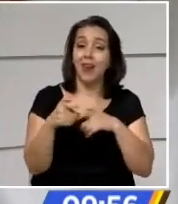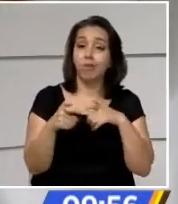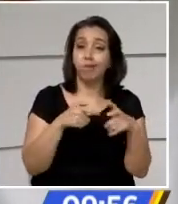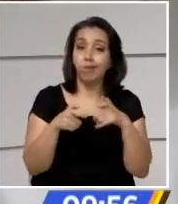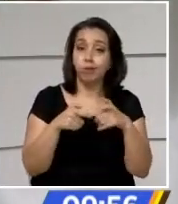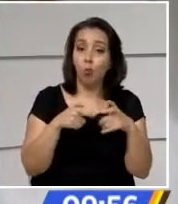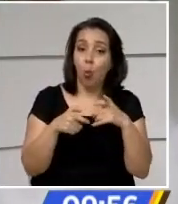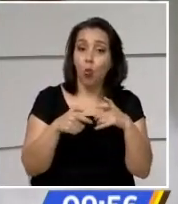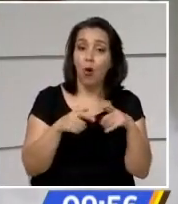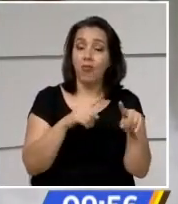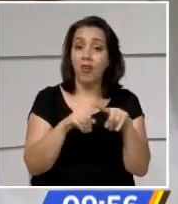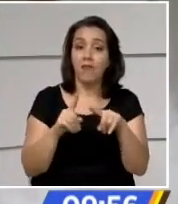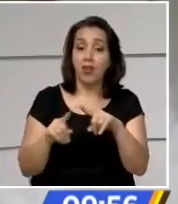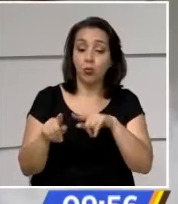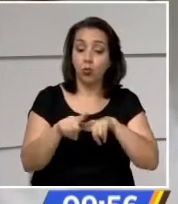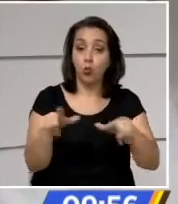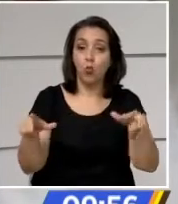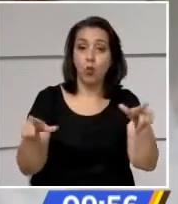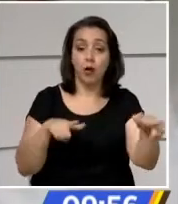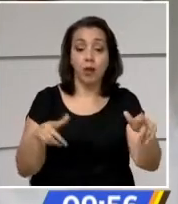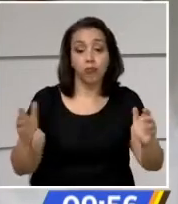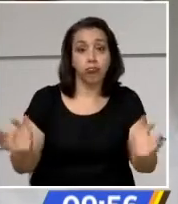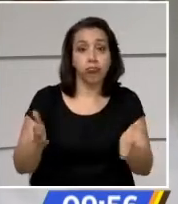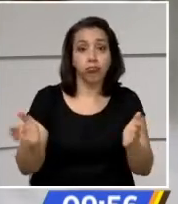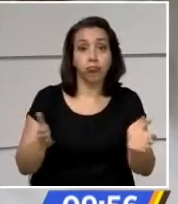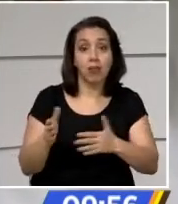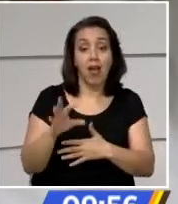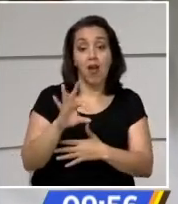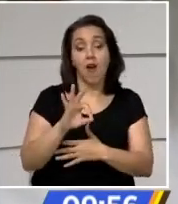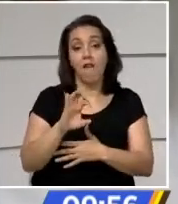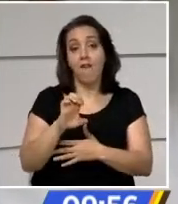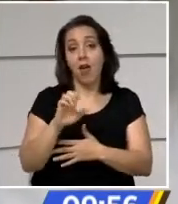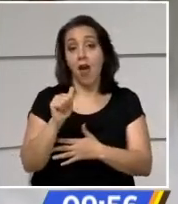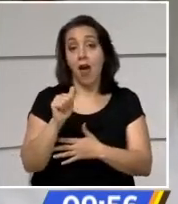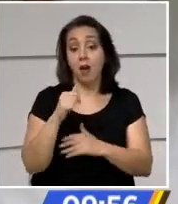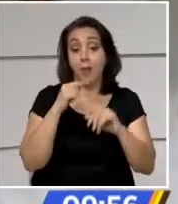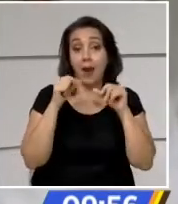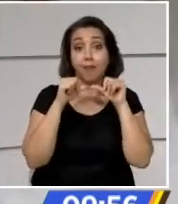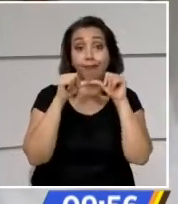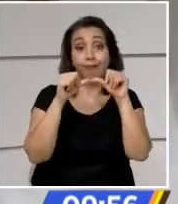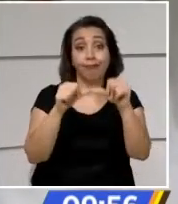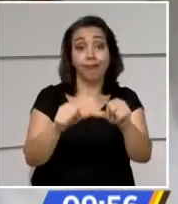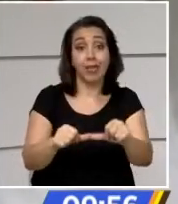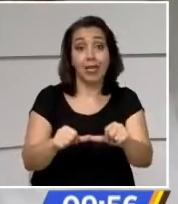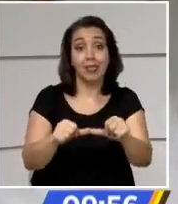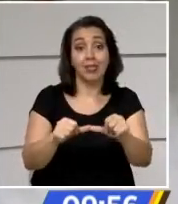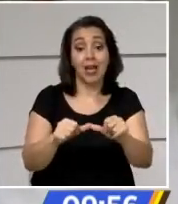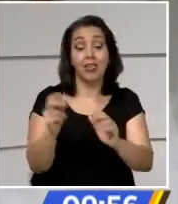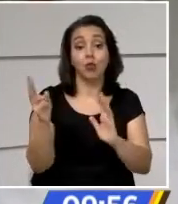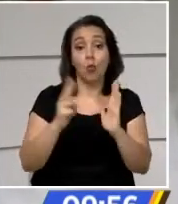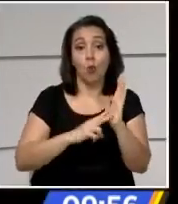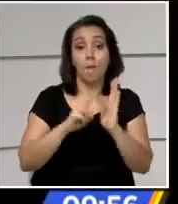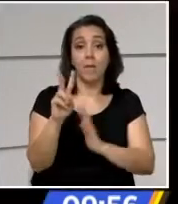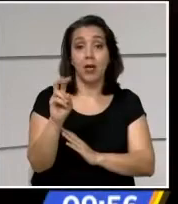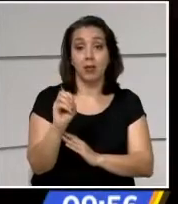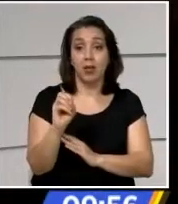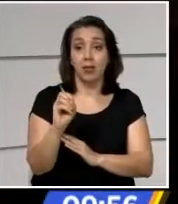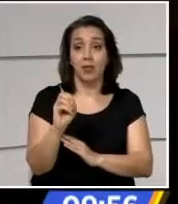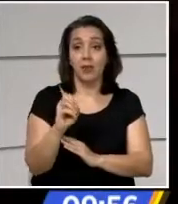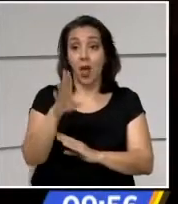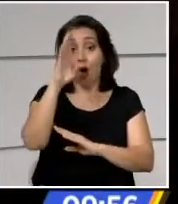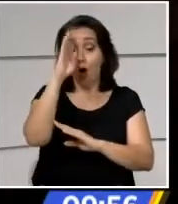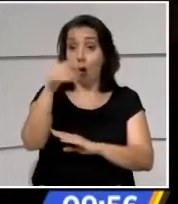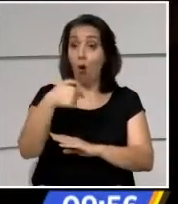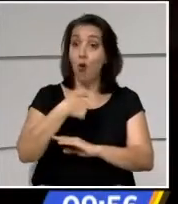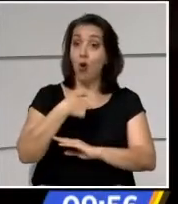que motiven a sus estudiantes a que el festival estudiantil de las artes se mantenga vivo en este 2020 en la